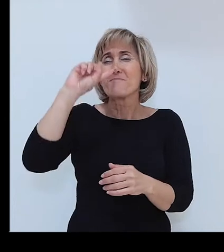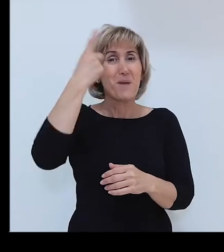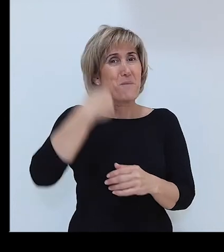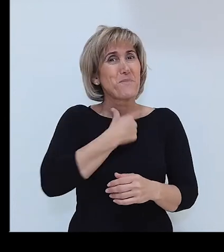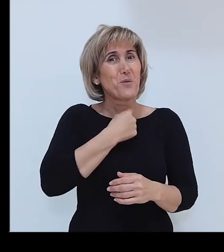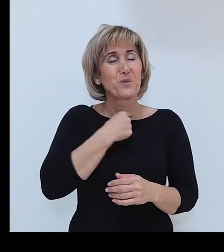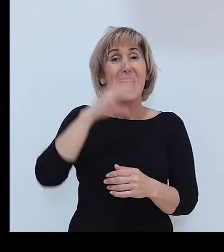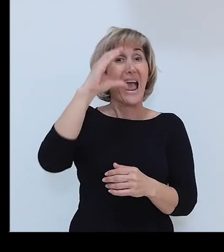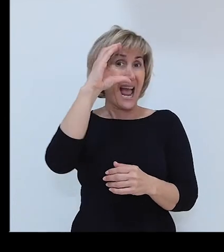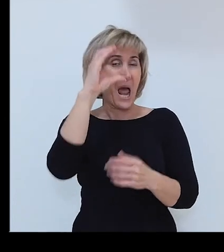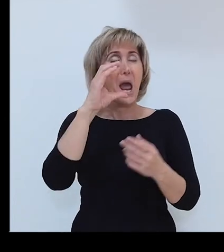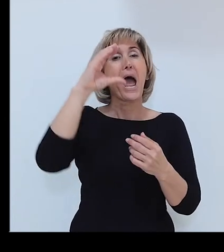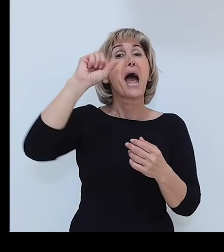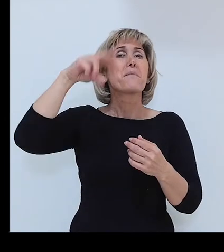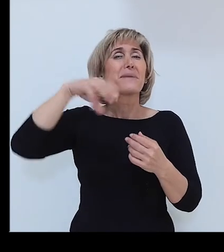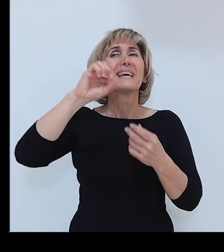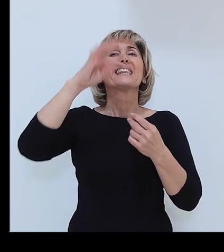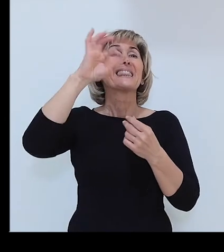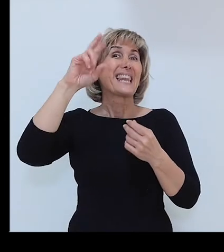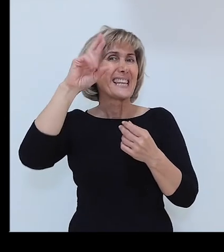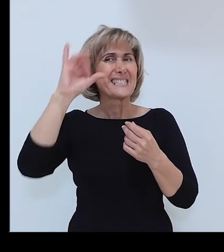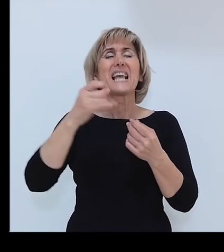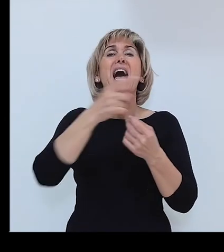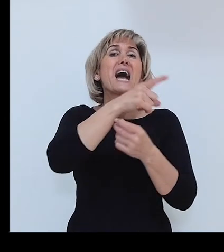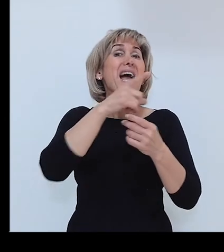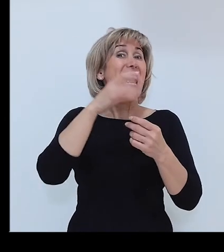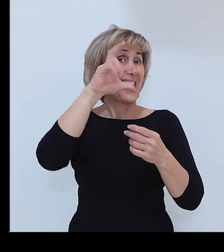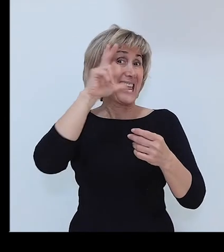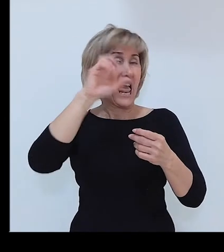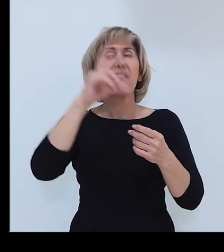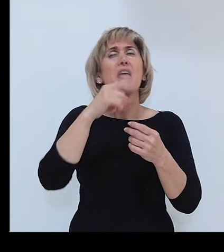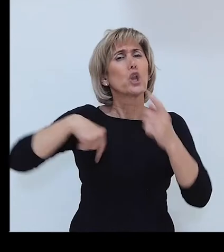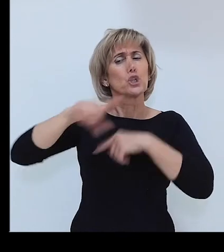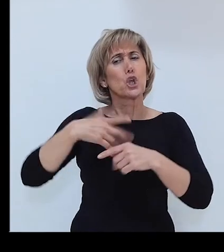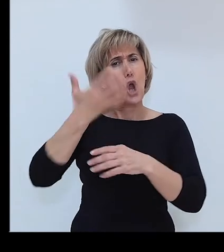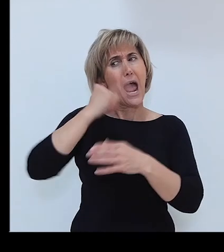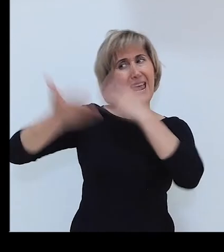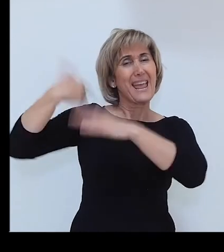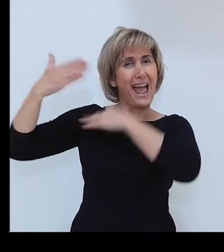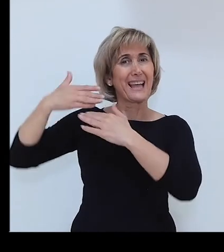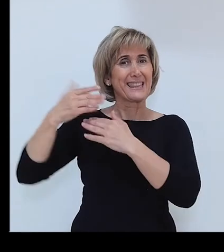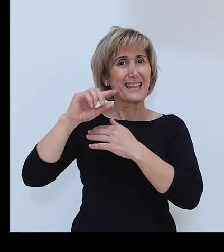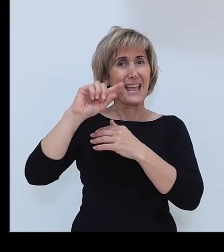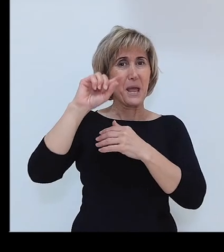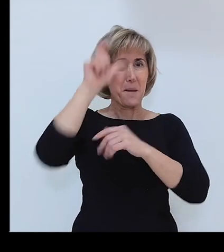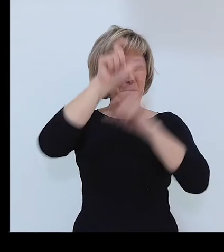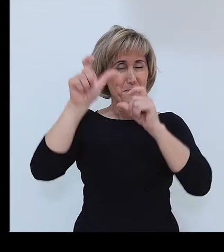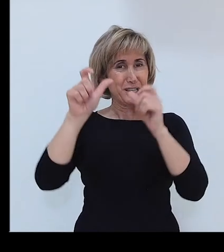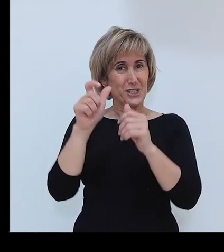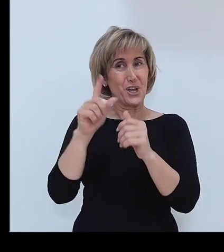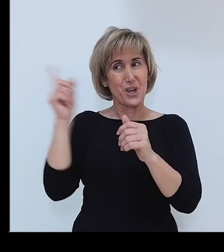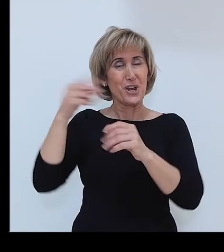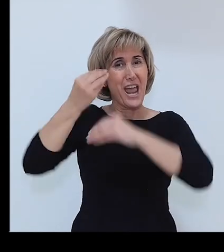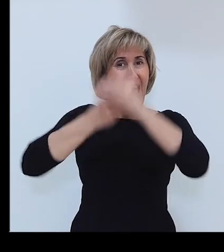es como habéis dicho, ¿no? Carmen y Teresa y Eladia, no estamos huérfanas, y eso tiene que ver con que desde primera